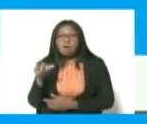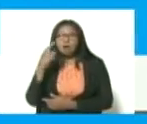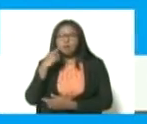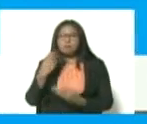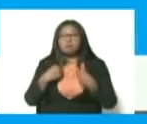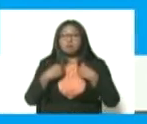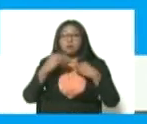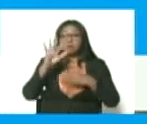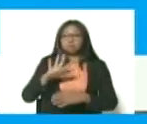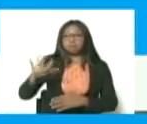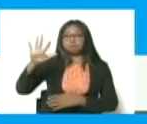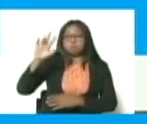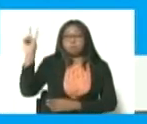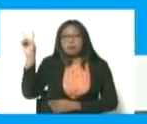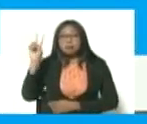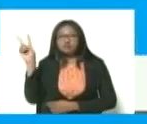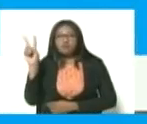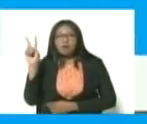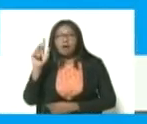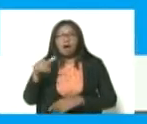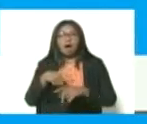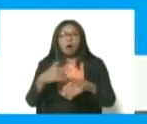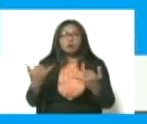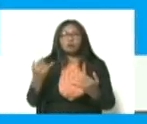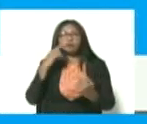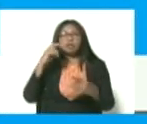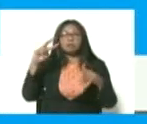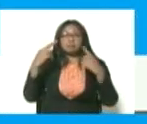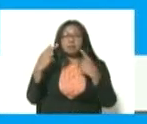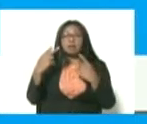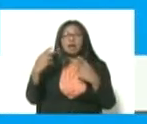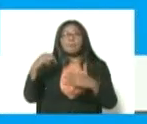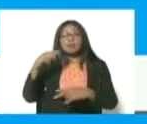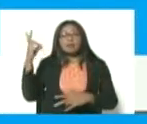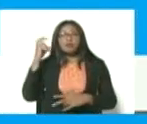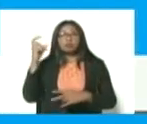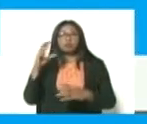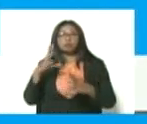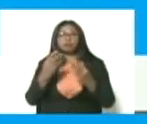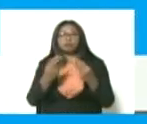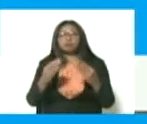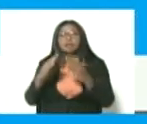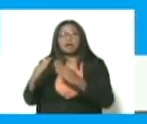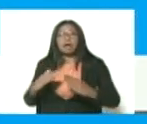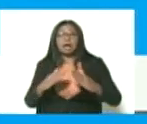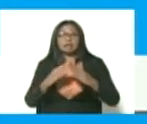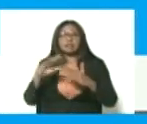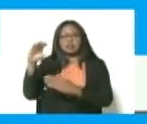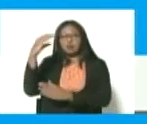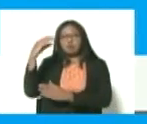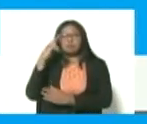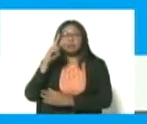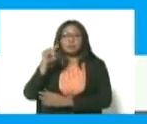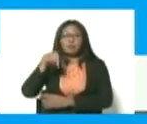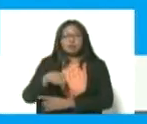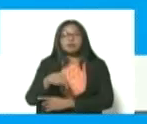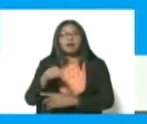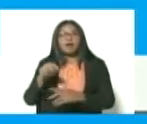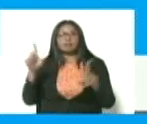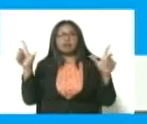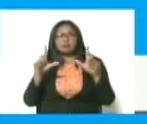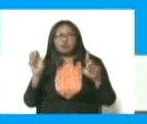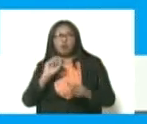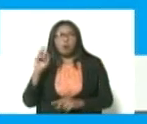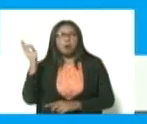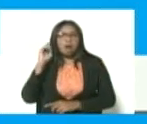en todo el país. A esta hora que ustedes me están escuchando, muchos hogares colombianos me están viendo por televisión o por radio,